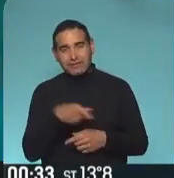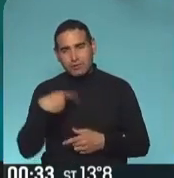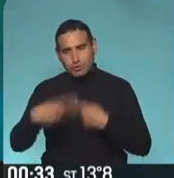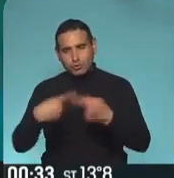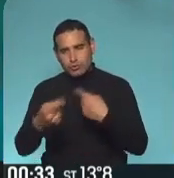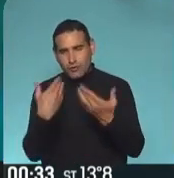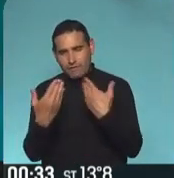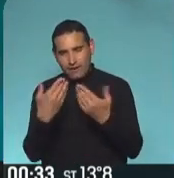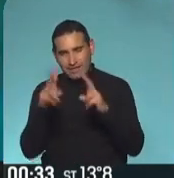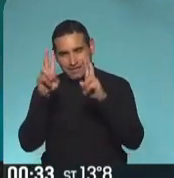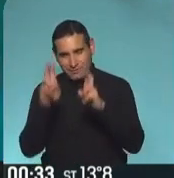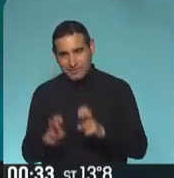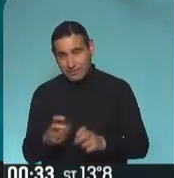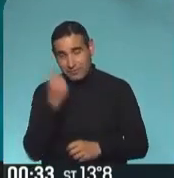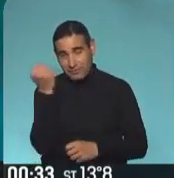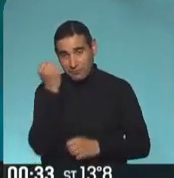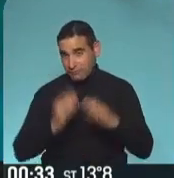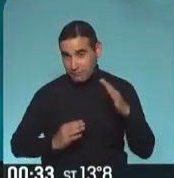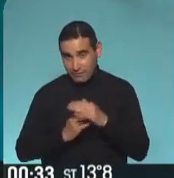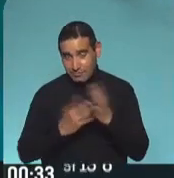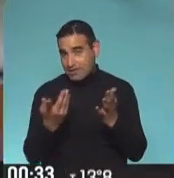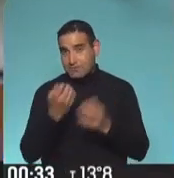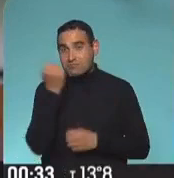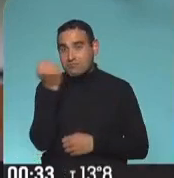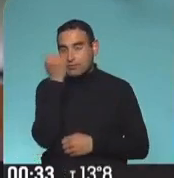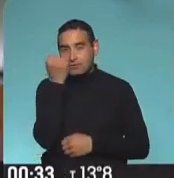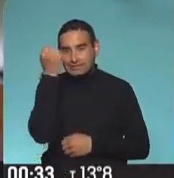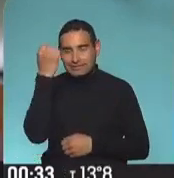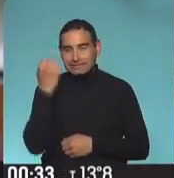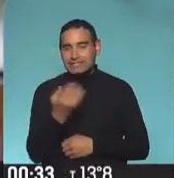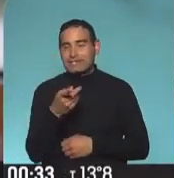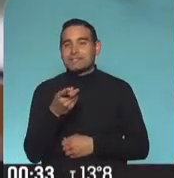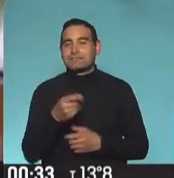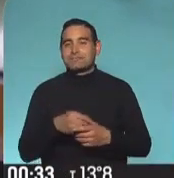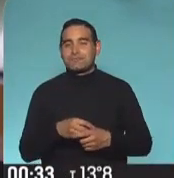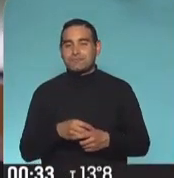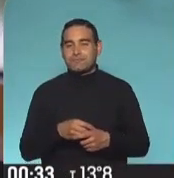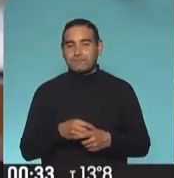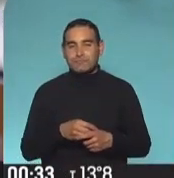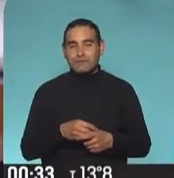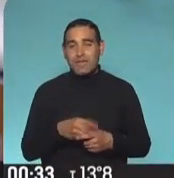todo esto. Es fundamental. Es la columna vertebral de lo que